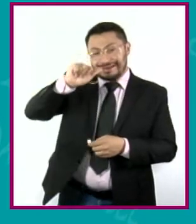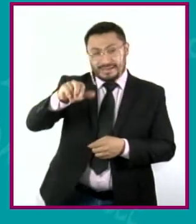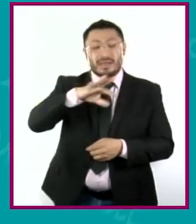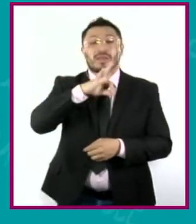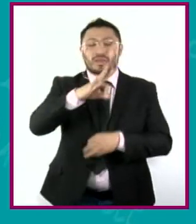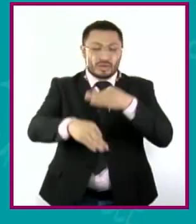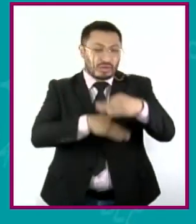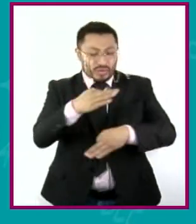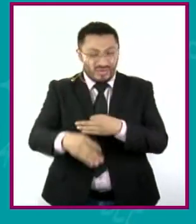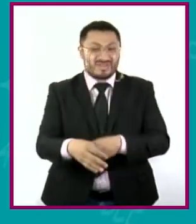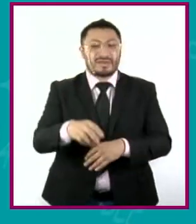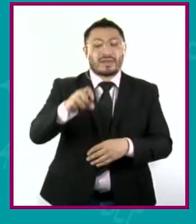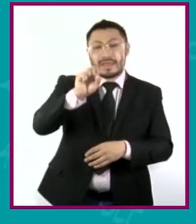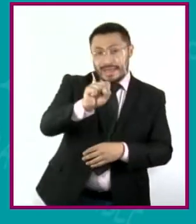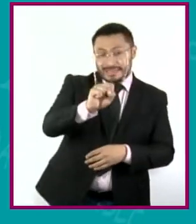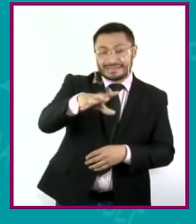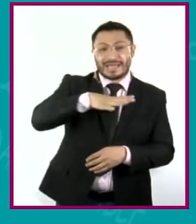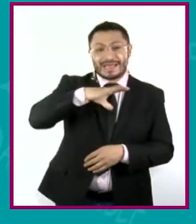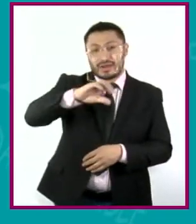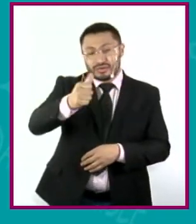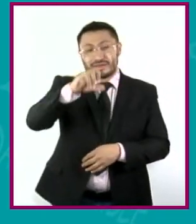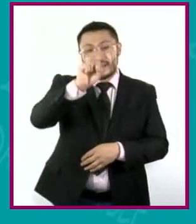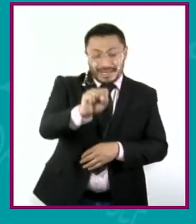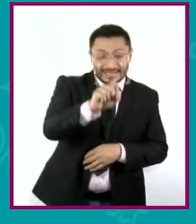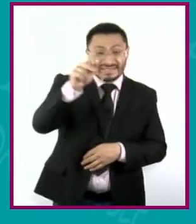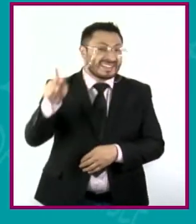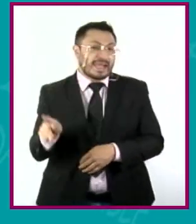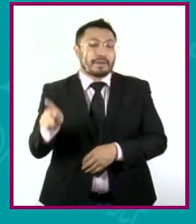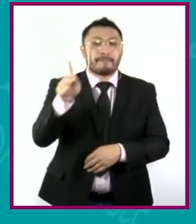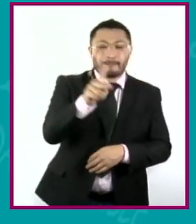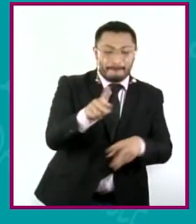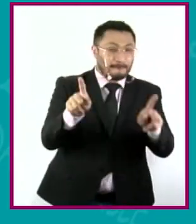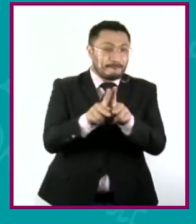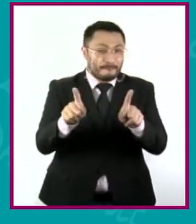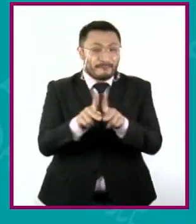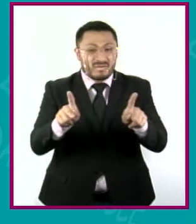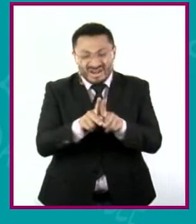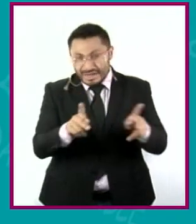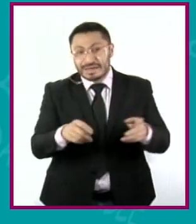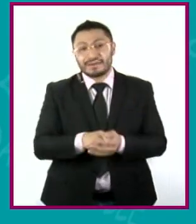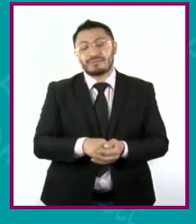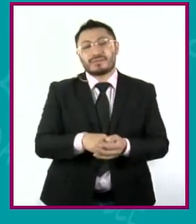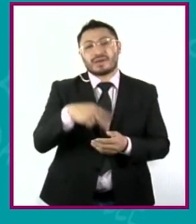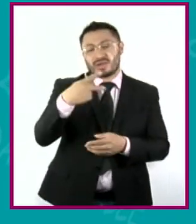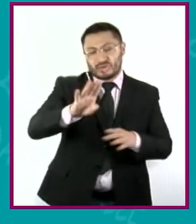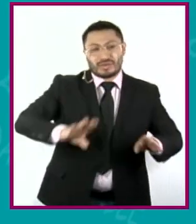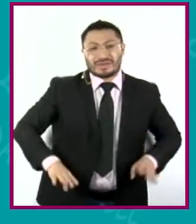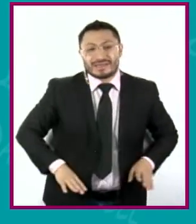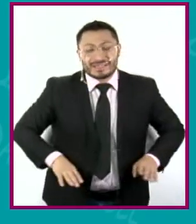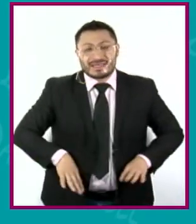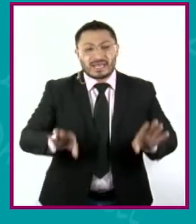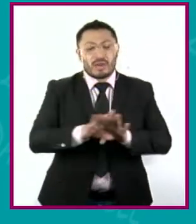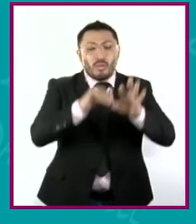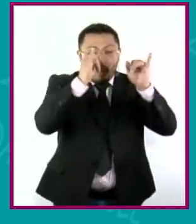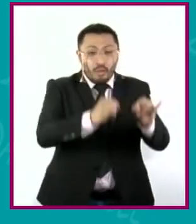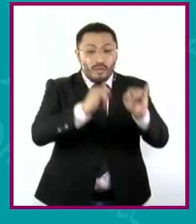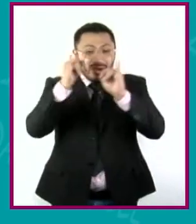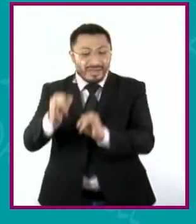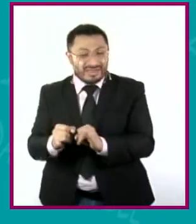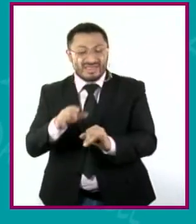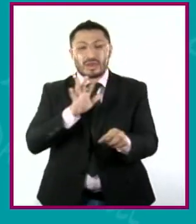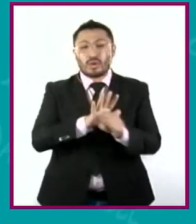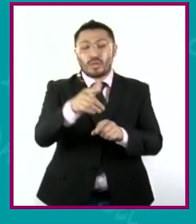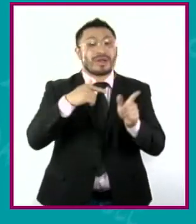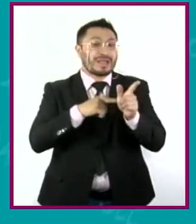S, existe otra simetría S', de modo que su composición es la simetría identidad, la que queda